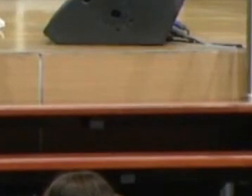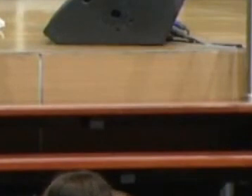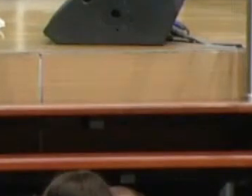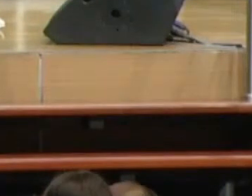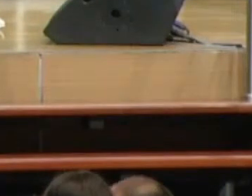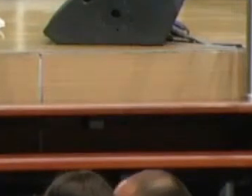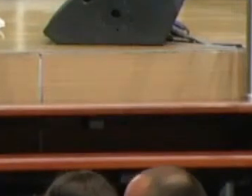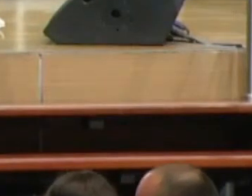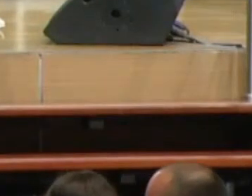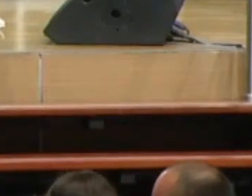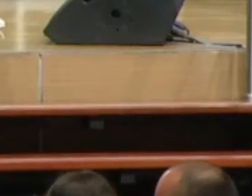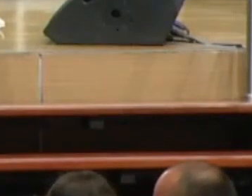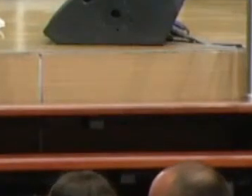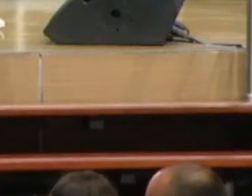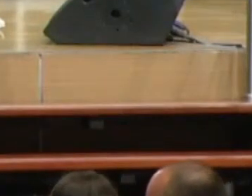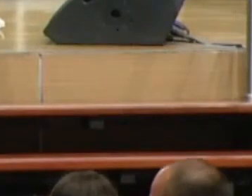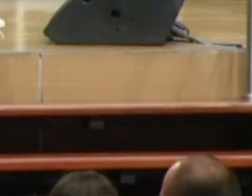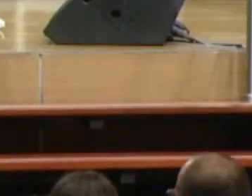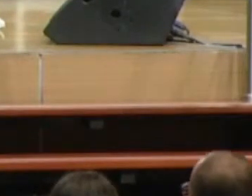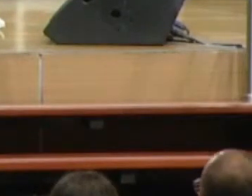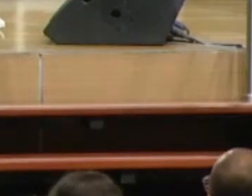te vaya no me abandones